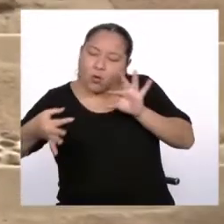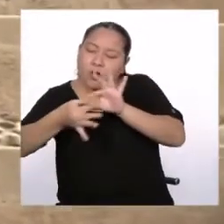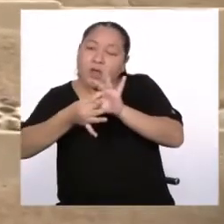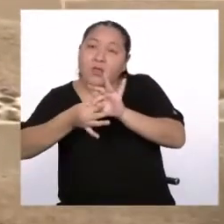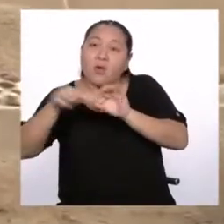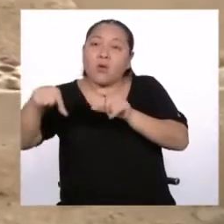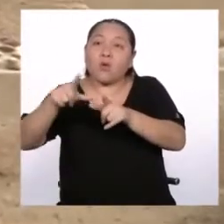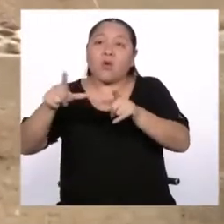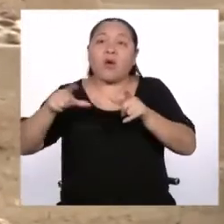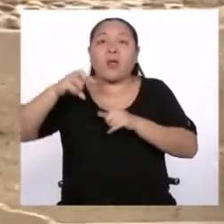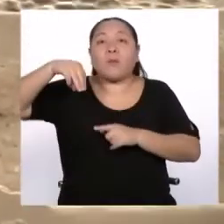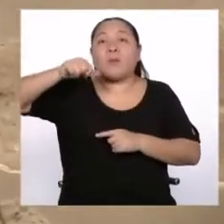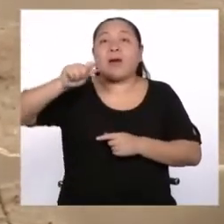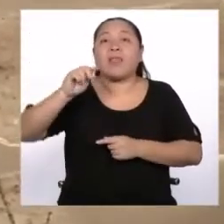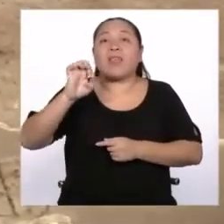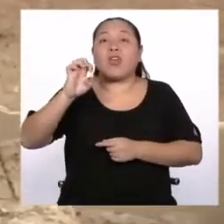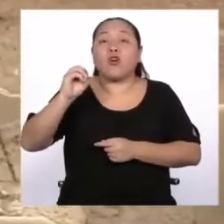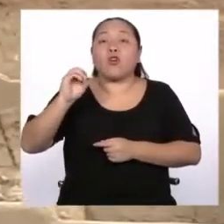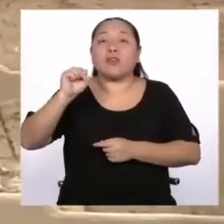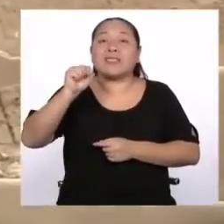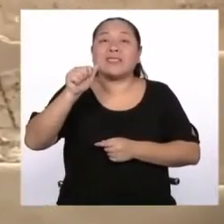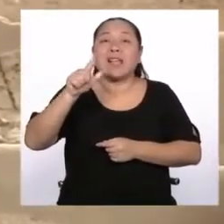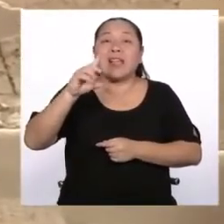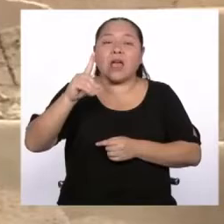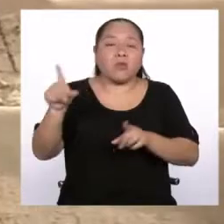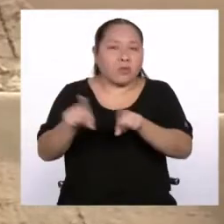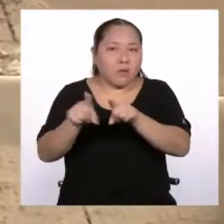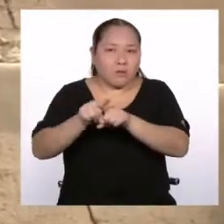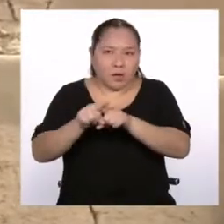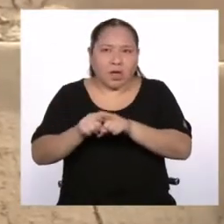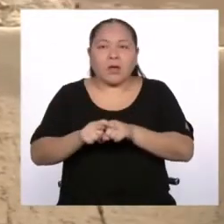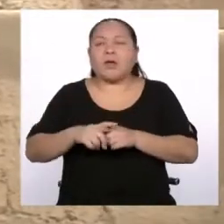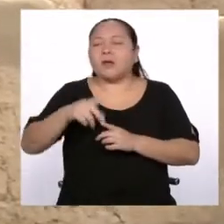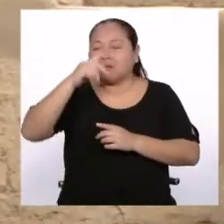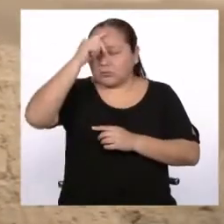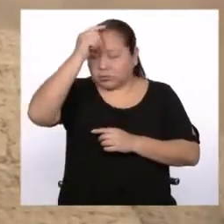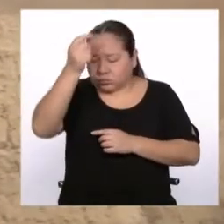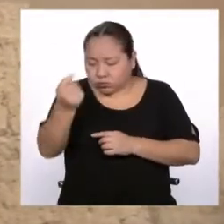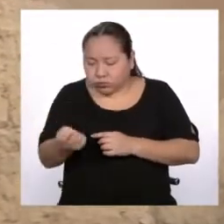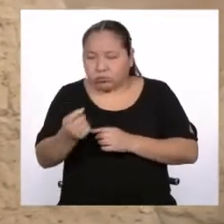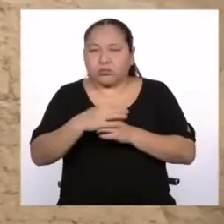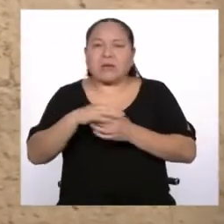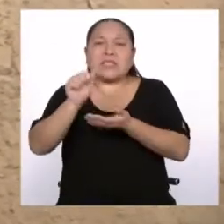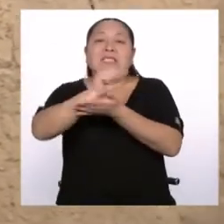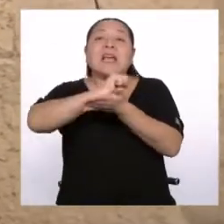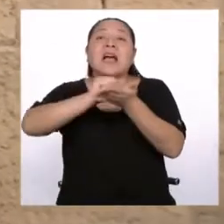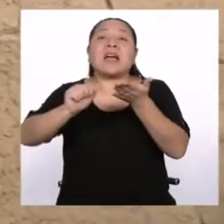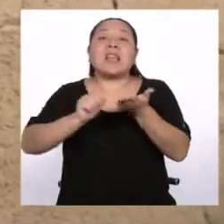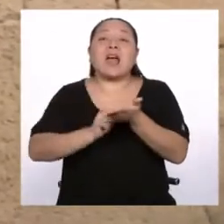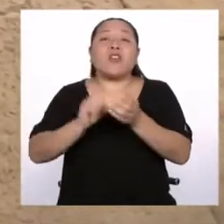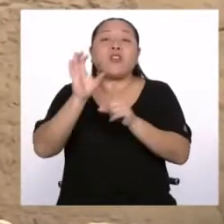un extenso centro administrativo ceremonial de la cultura Ichma.